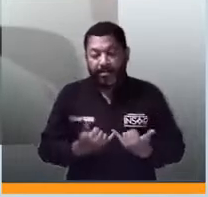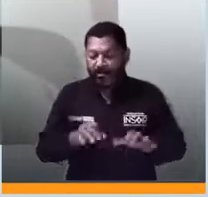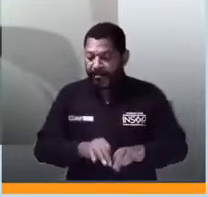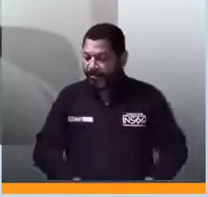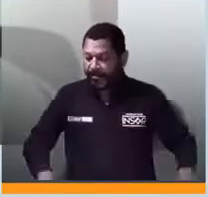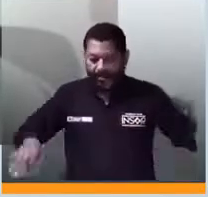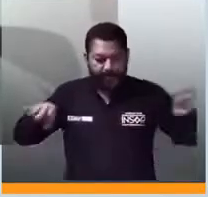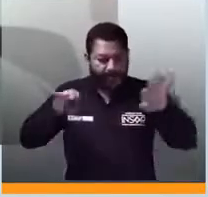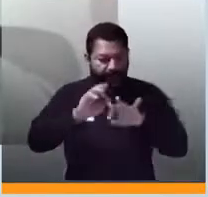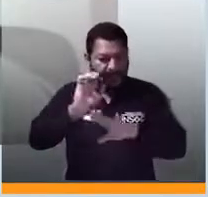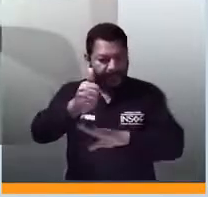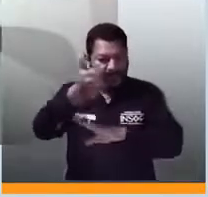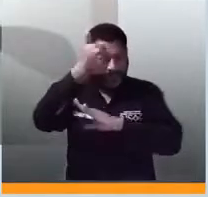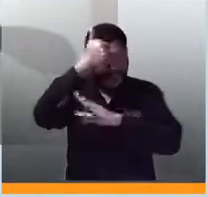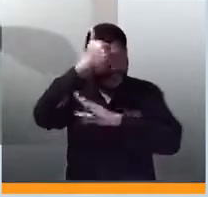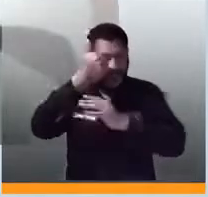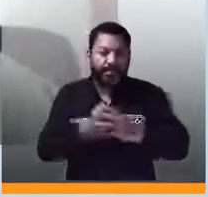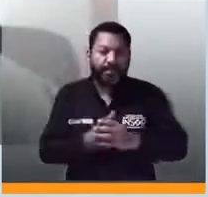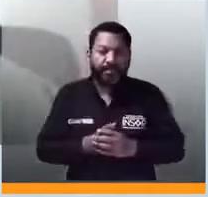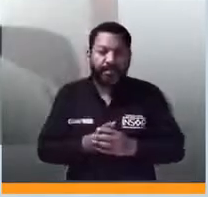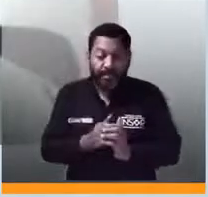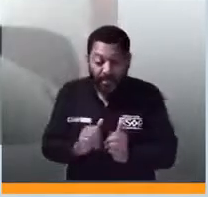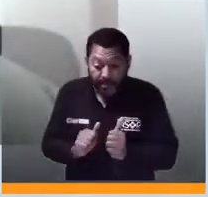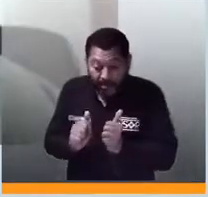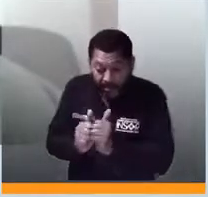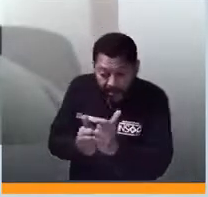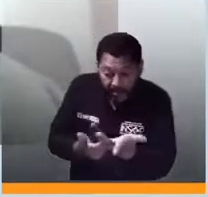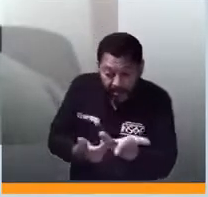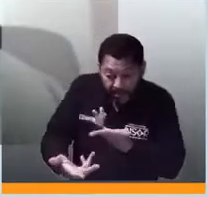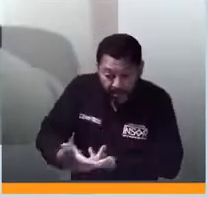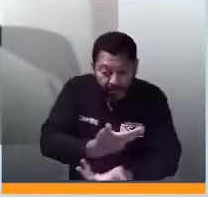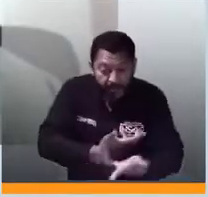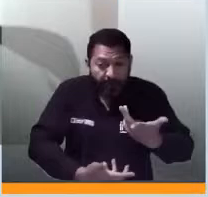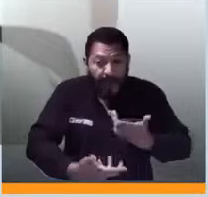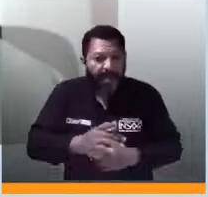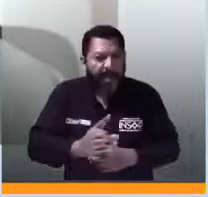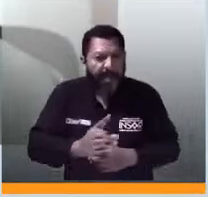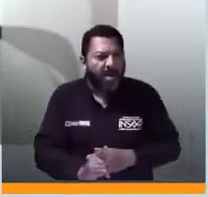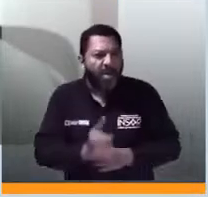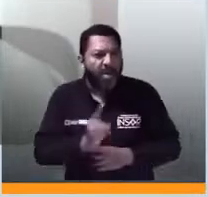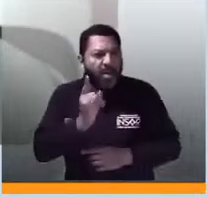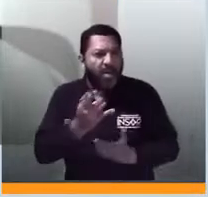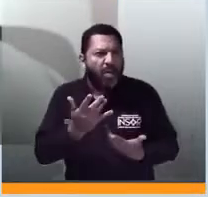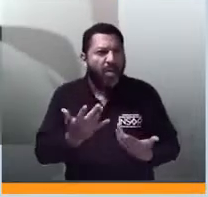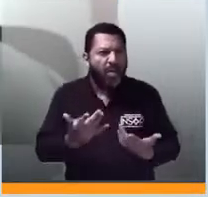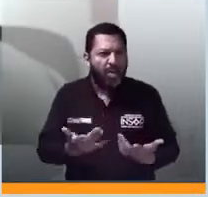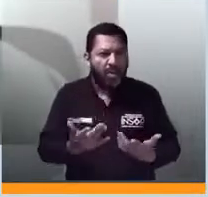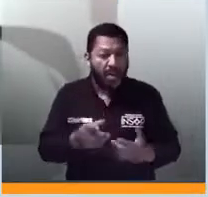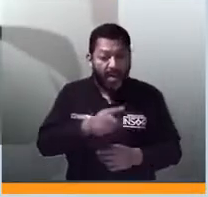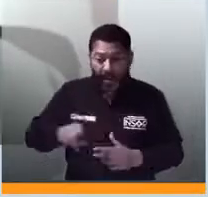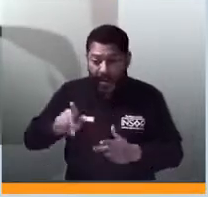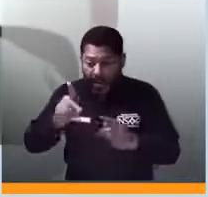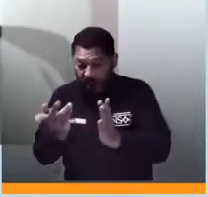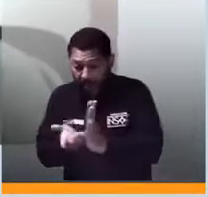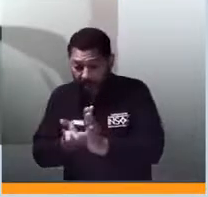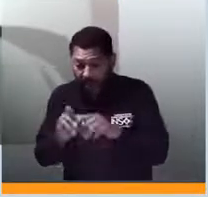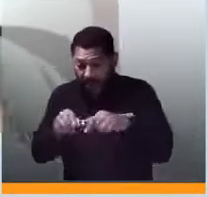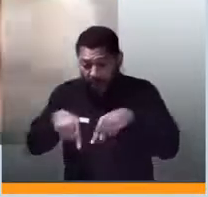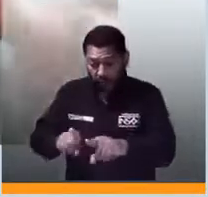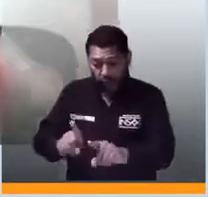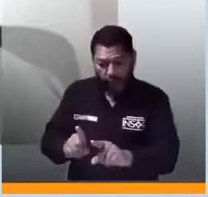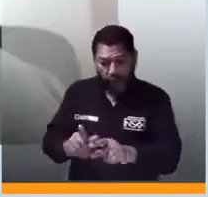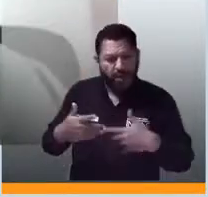importancia muy grande. El acompañamiento, el poder realmente tener estudiantes con aprendizajes